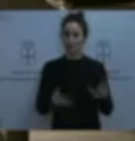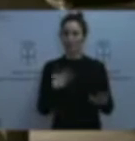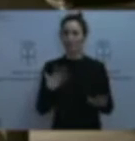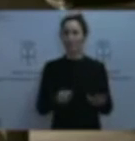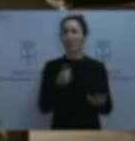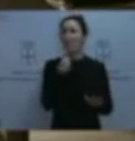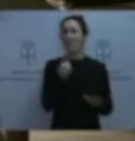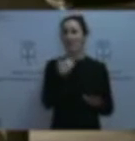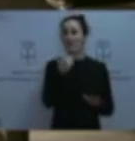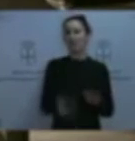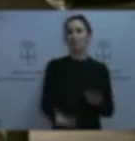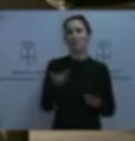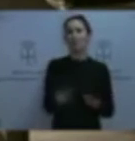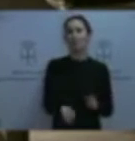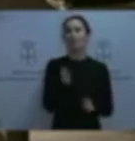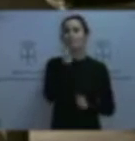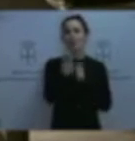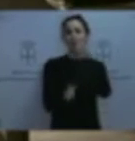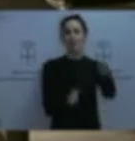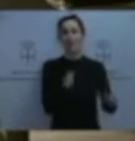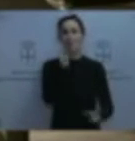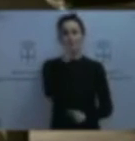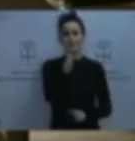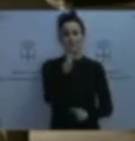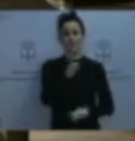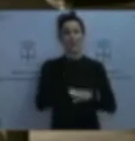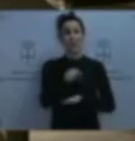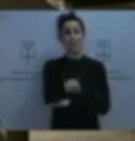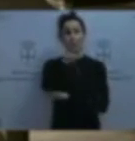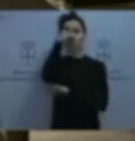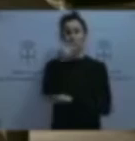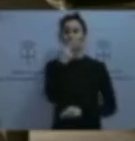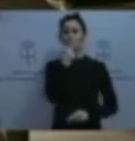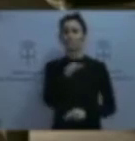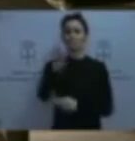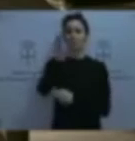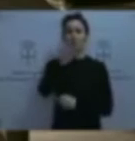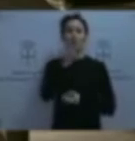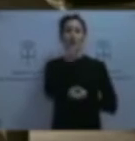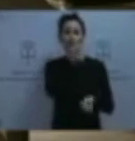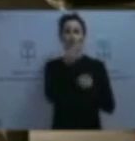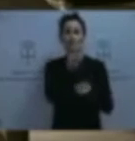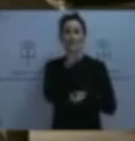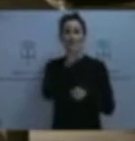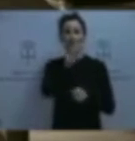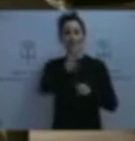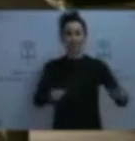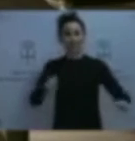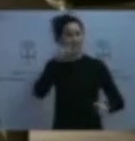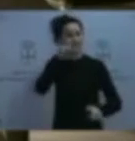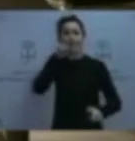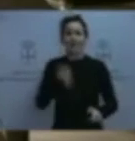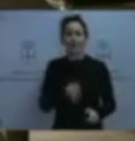que era fundamental, ponerle palabras a un régimen que no era capaz de expresar el sufrimiento de las gentes de carne y hueso de las cuales